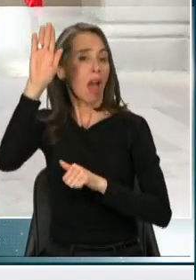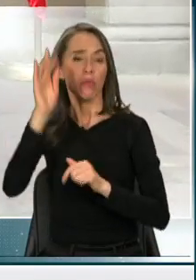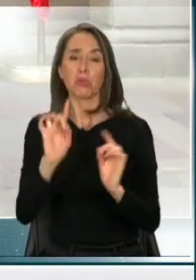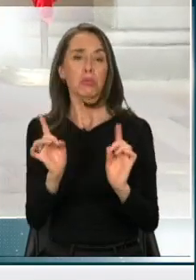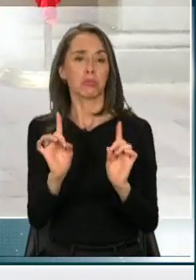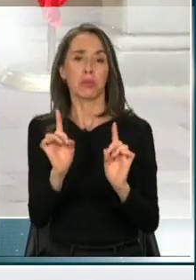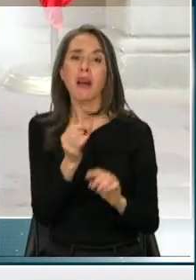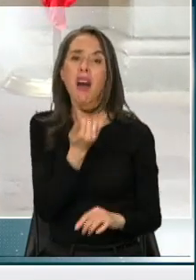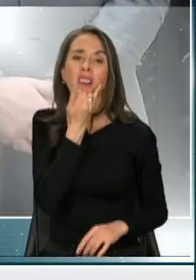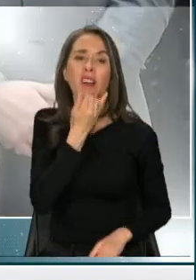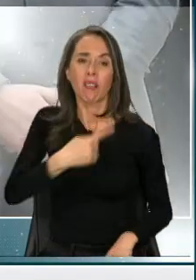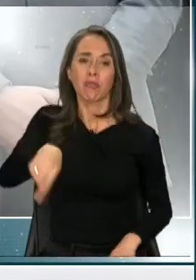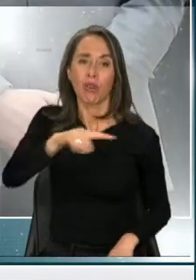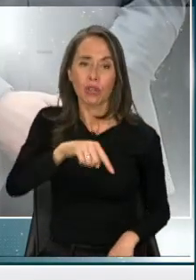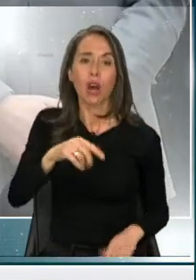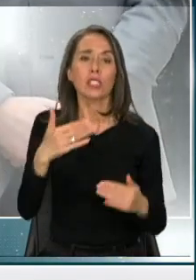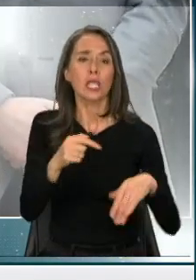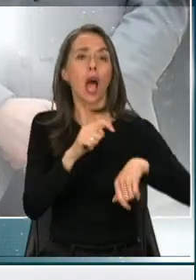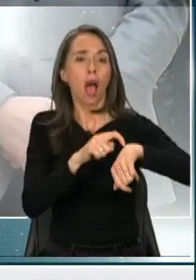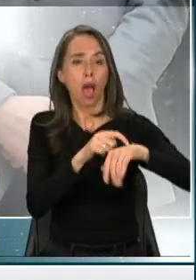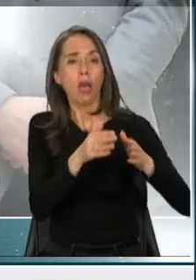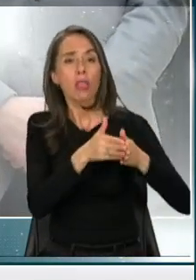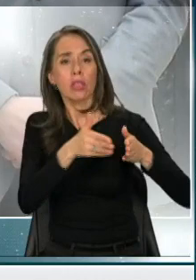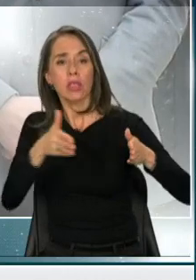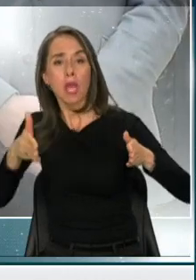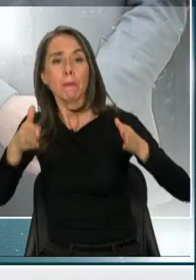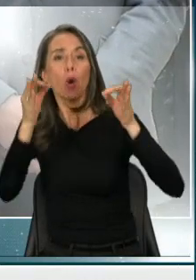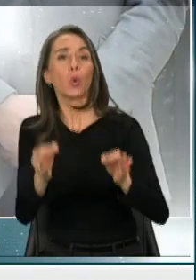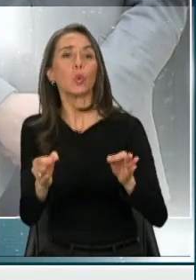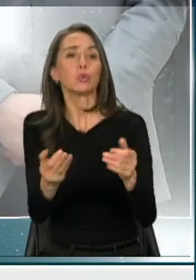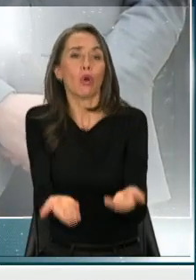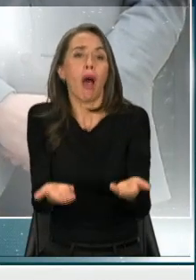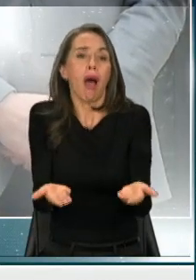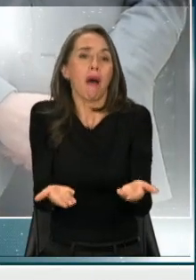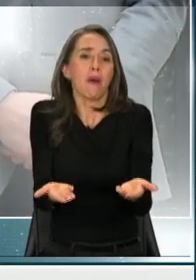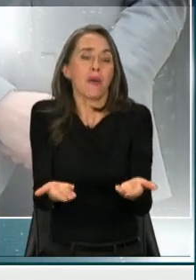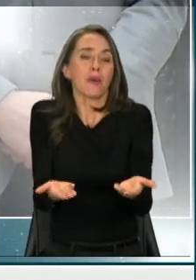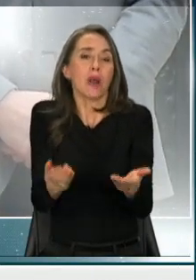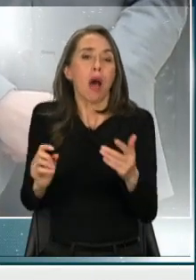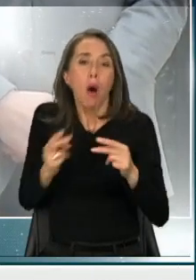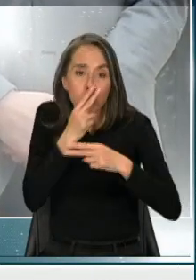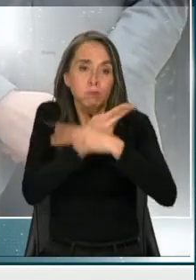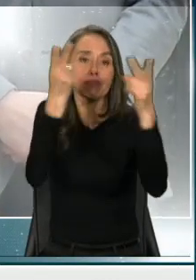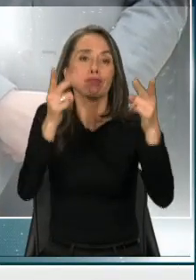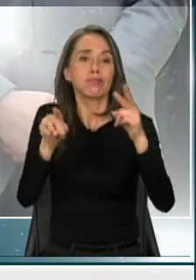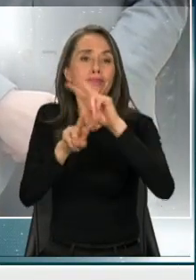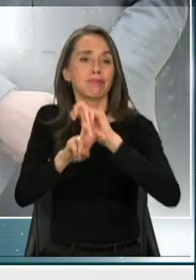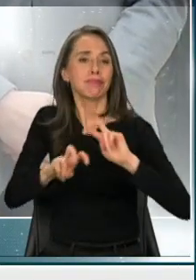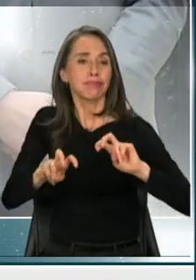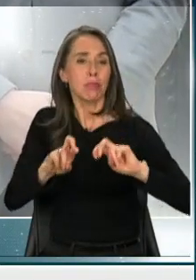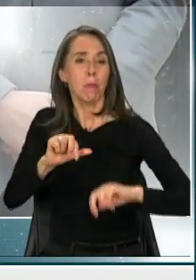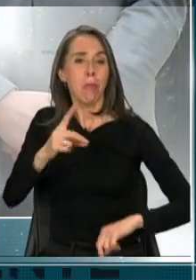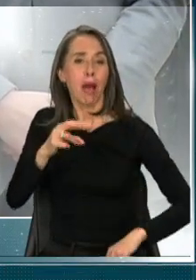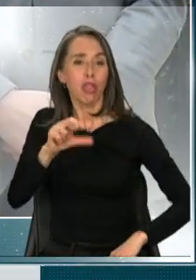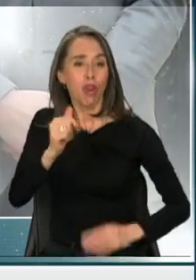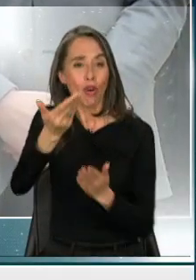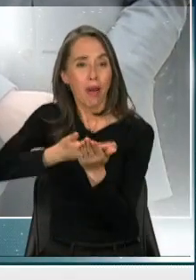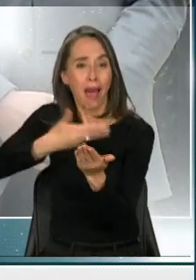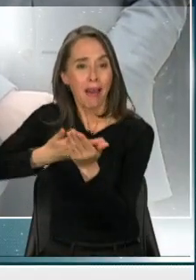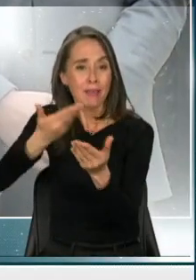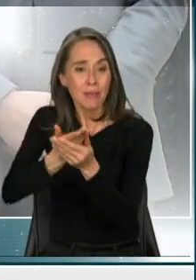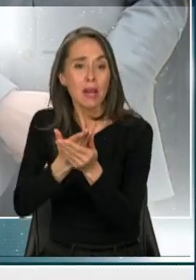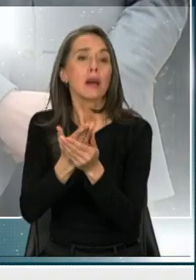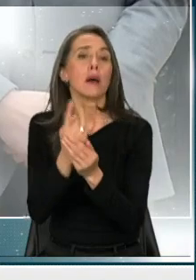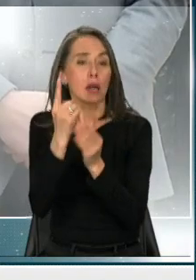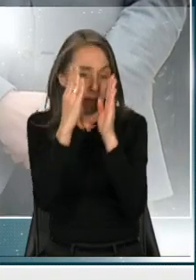muy equivocado se dieron los tiempos para que esto ocurriera en este momento y más bien creo yo el acento debiera estar puesto en poder